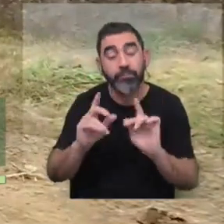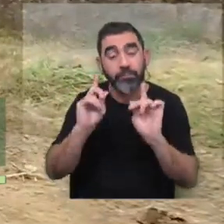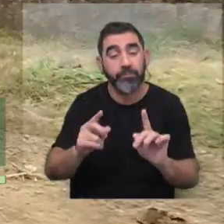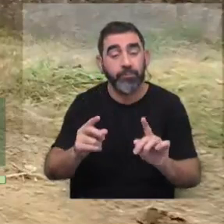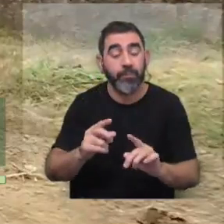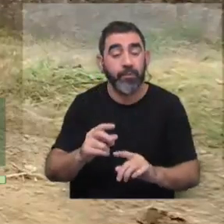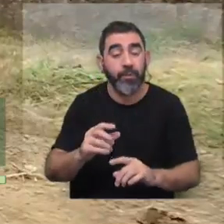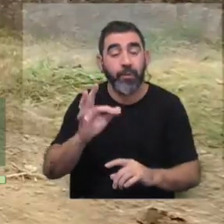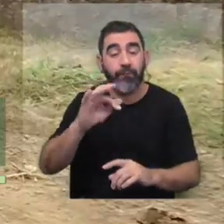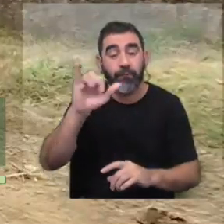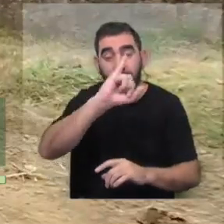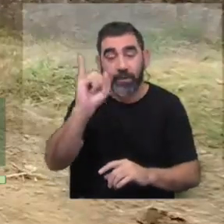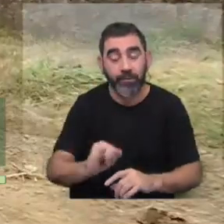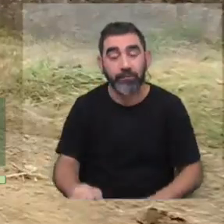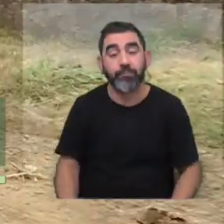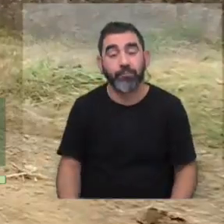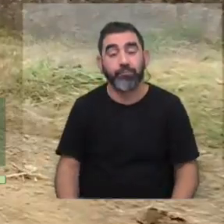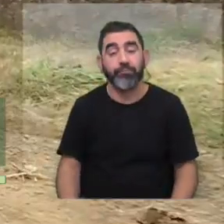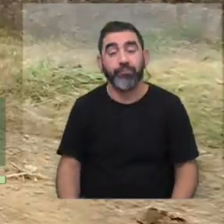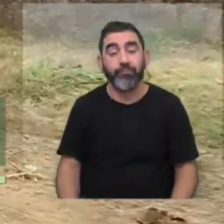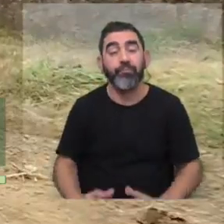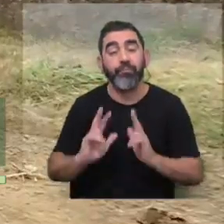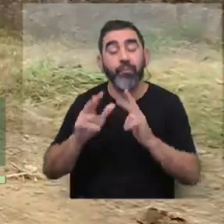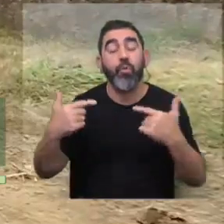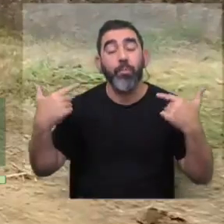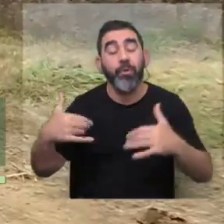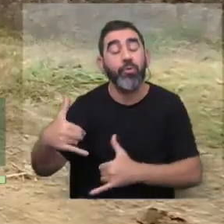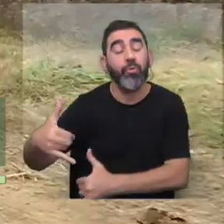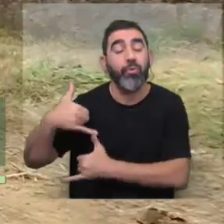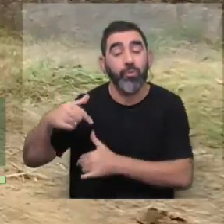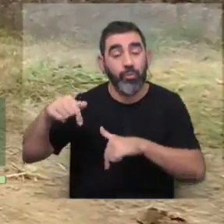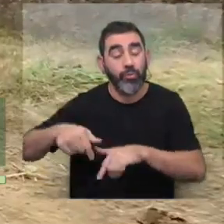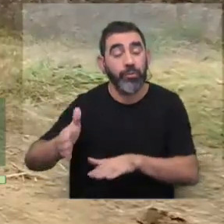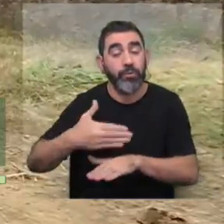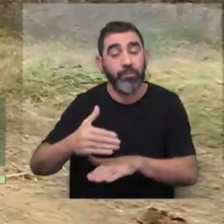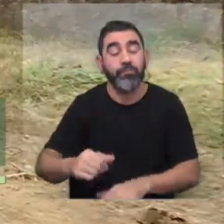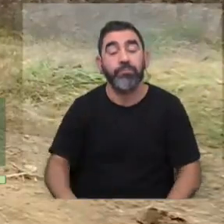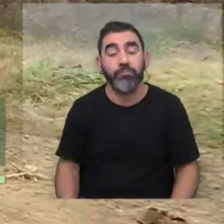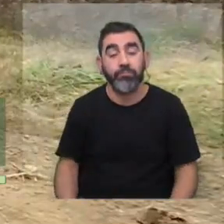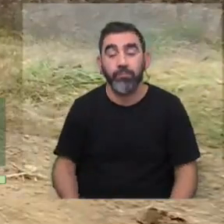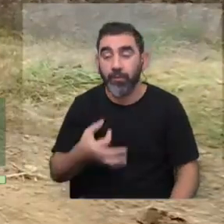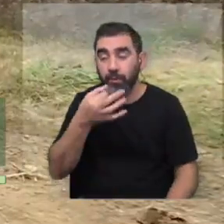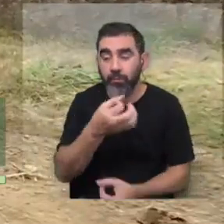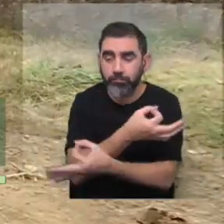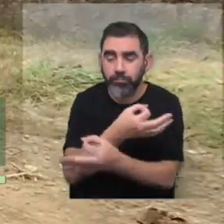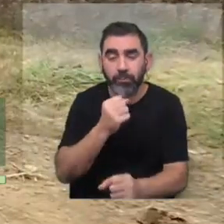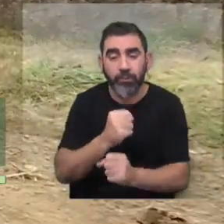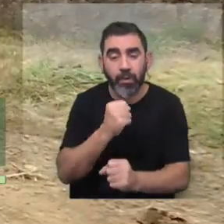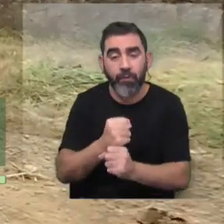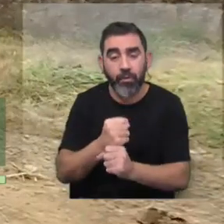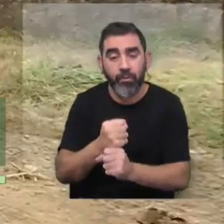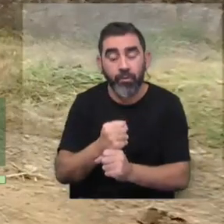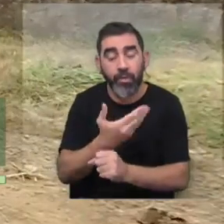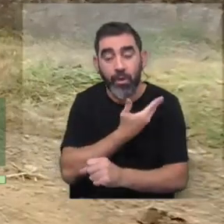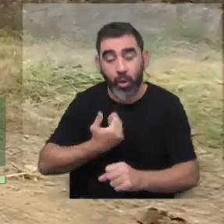Jimena Fernández pero vamos a compartir lo que decía el ministro más temprano que destacaba el trabajo y el apoyo que está brindando